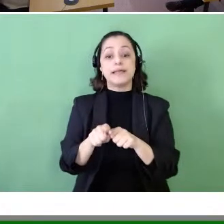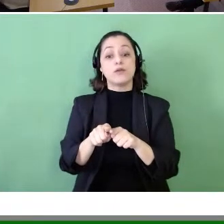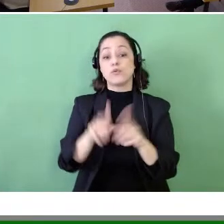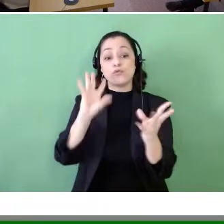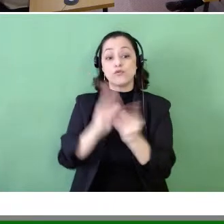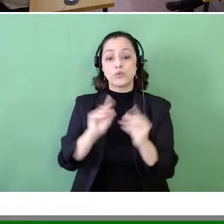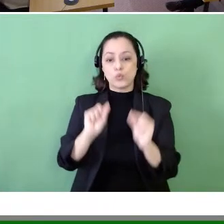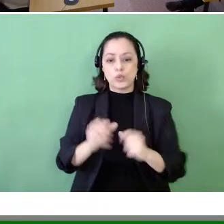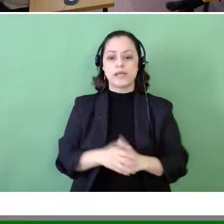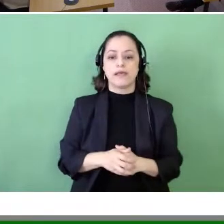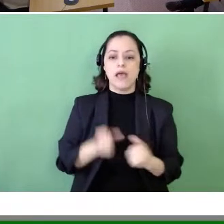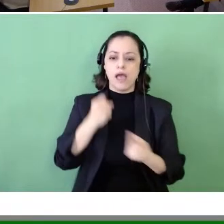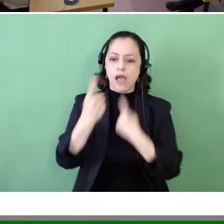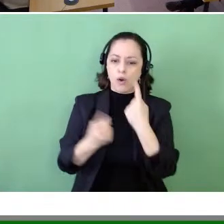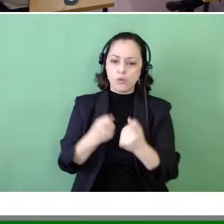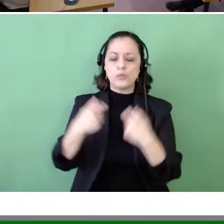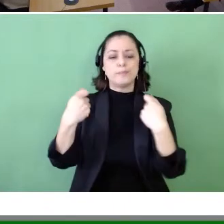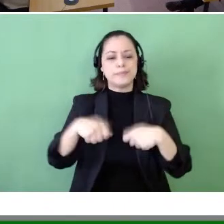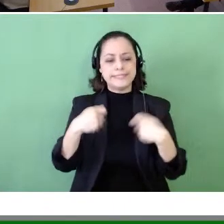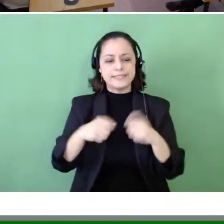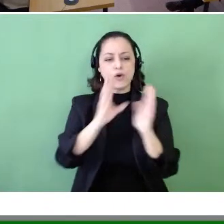de habilitación específica,